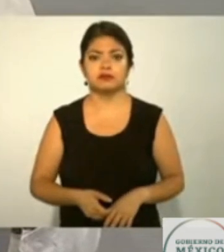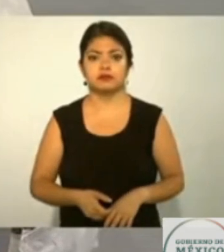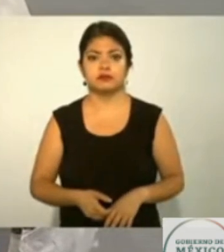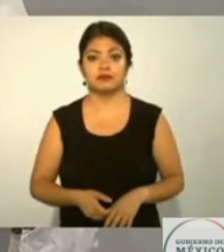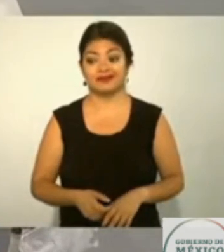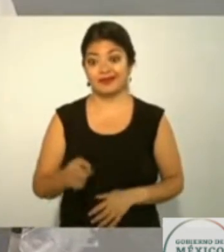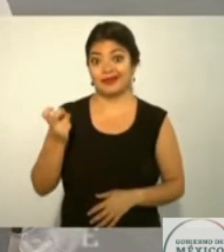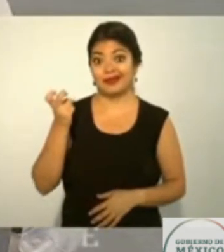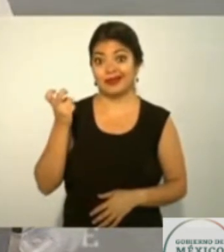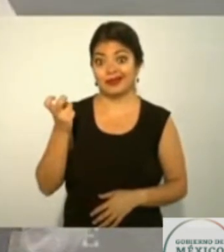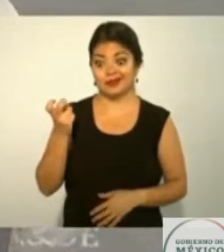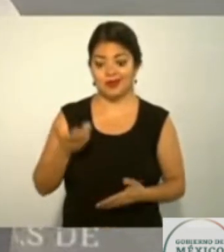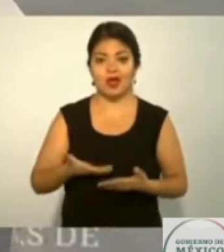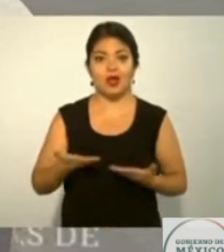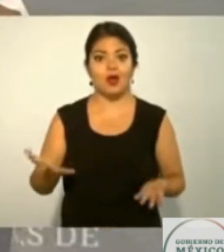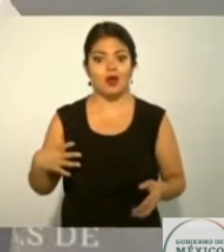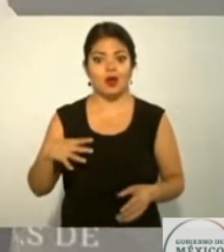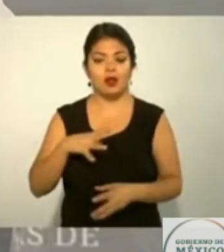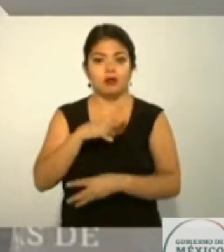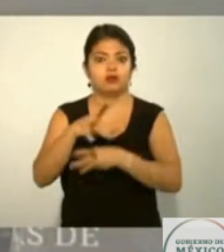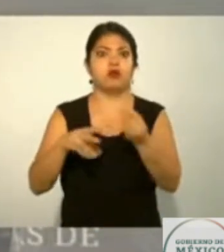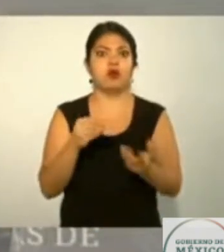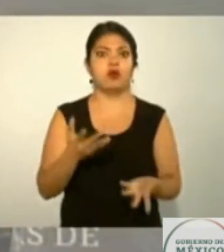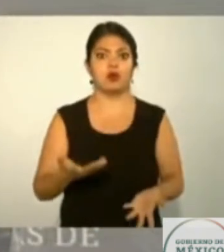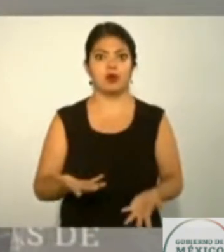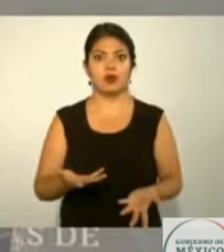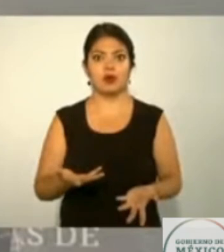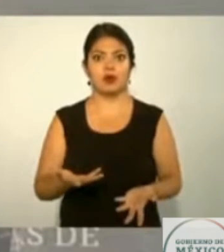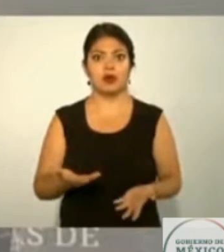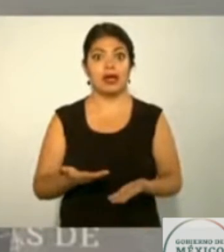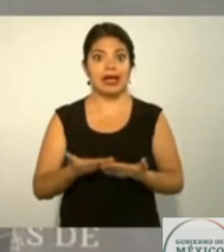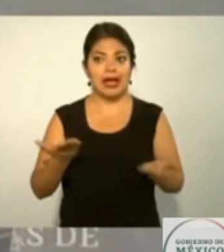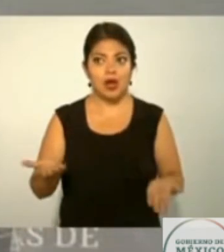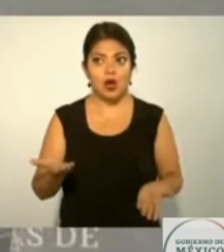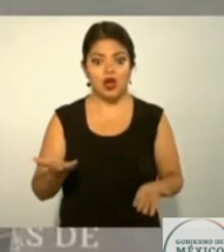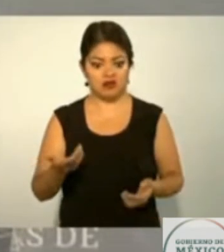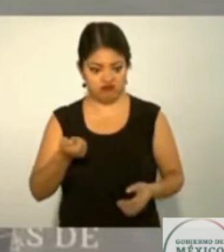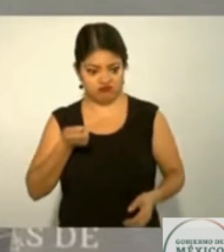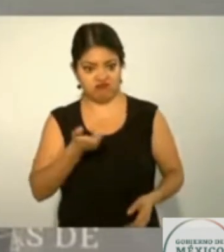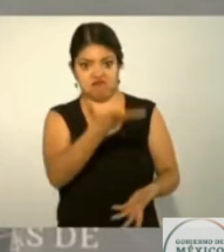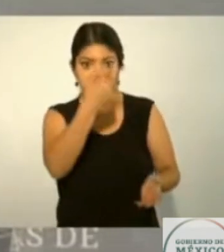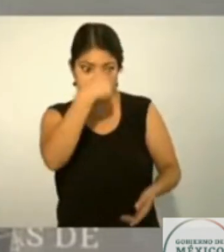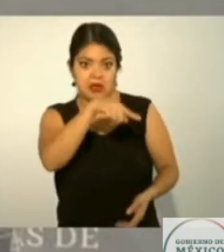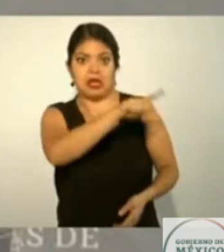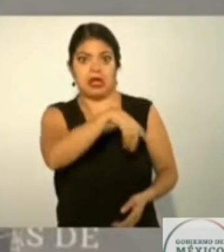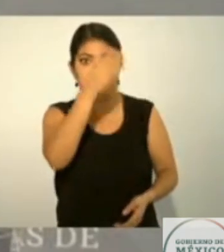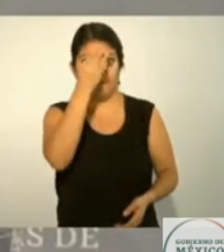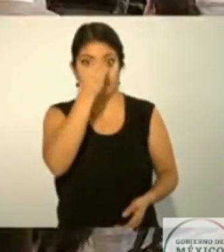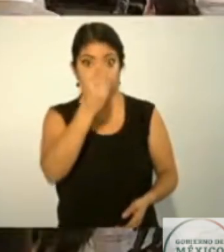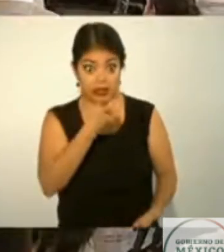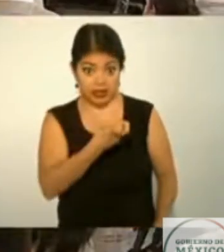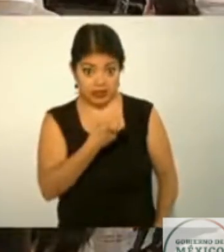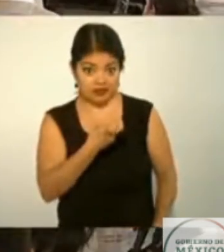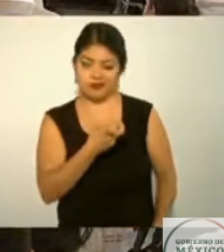Ahí está ahora lo que está pasando. Tengan para que aprendan. Eso no